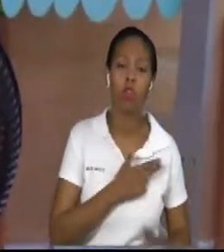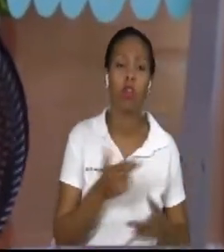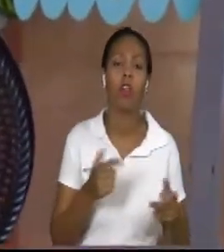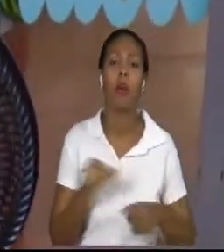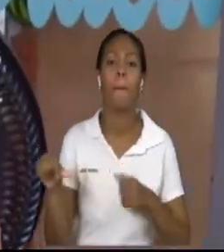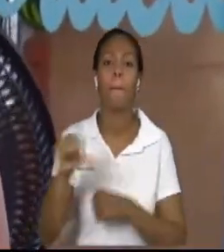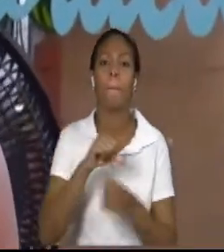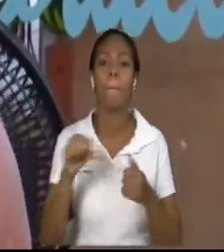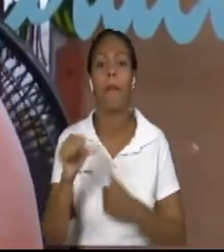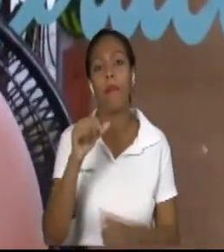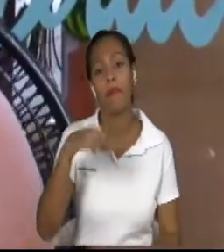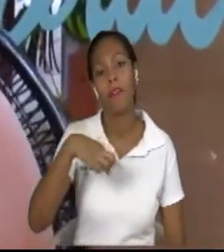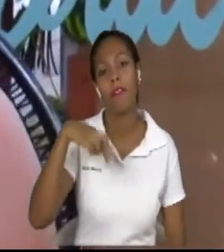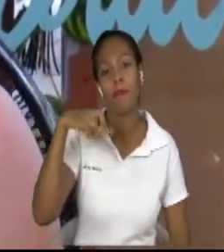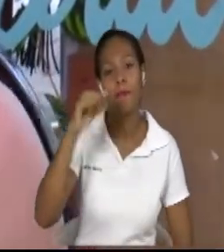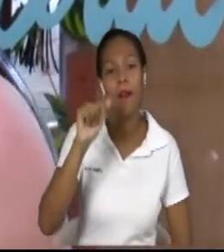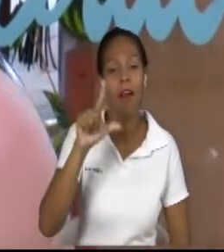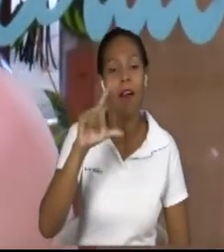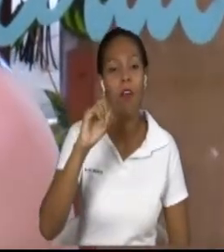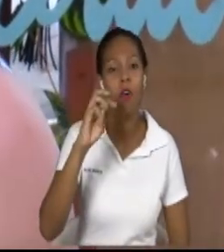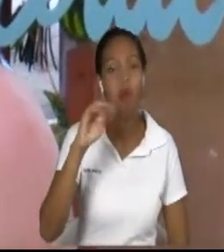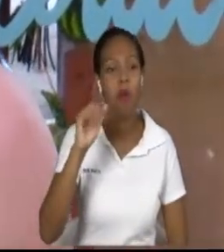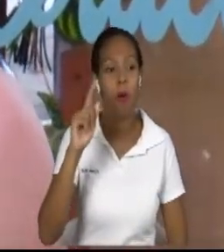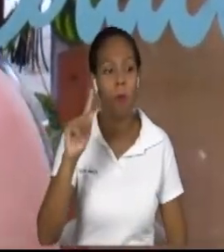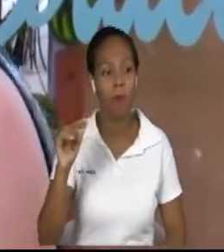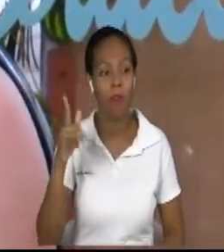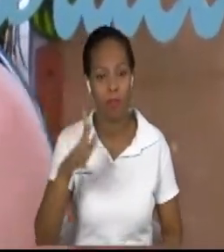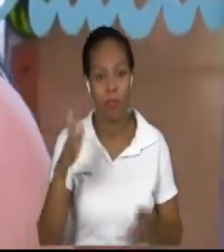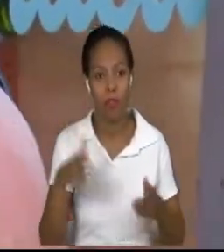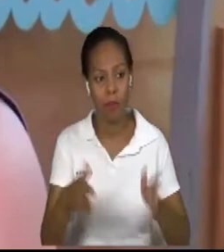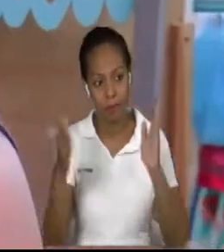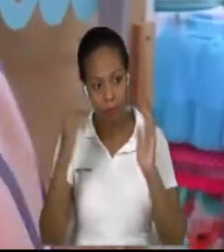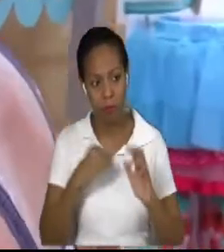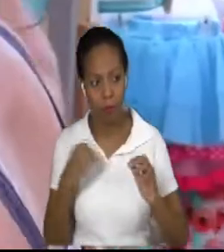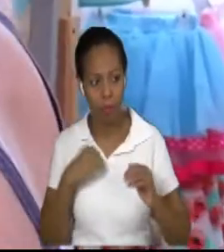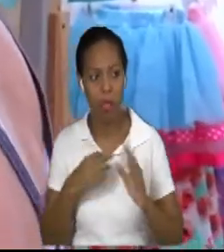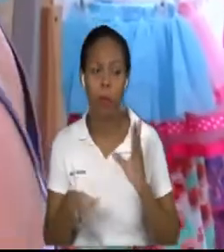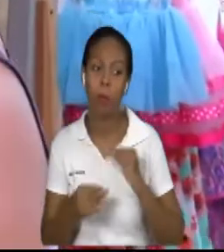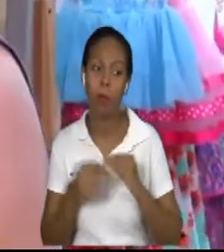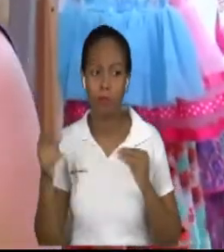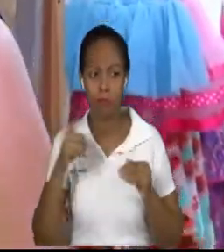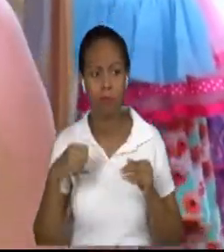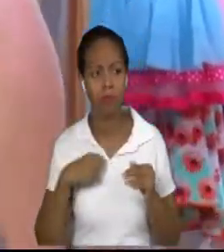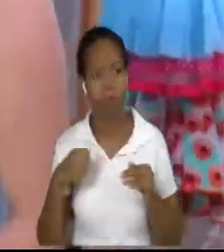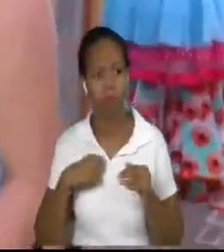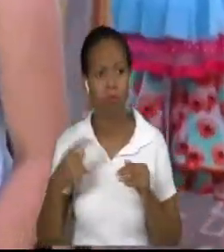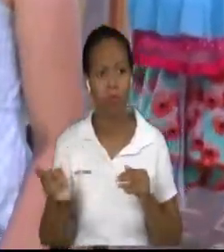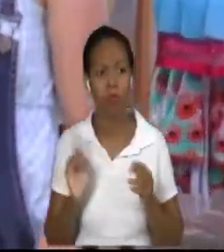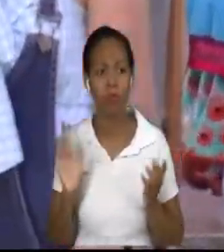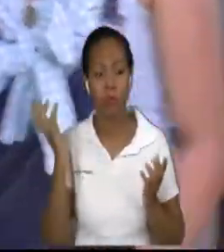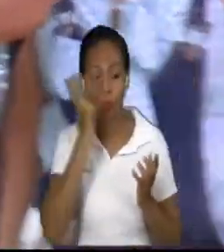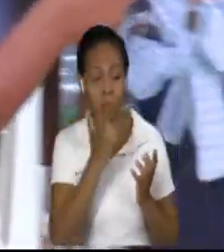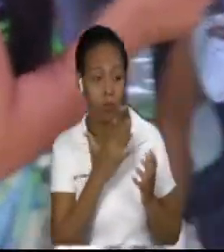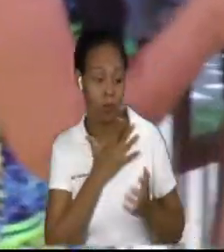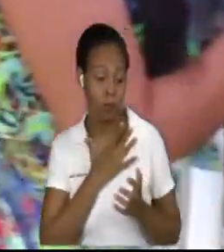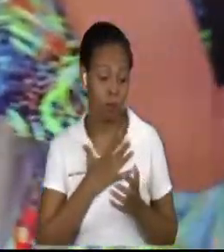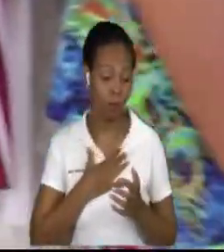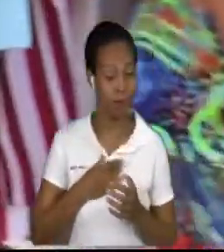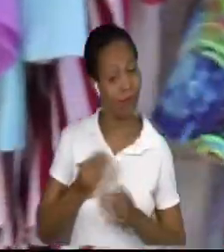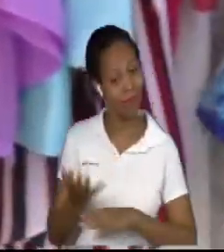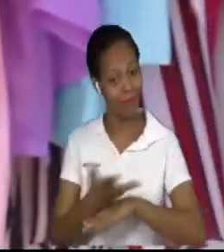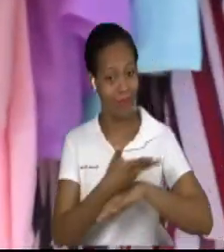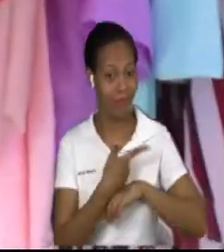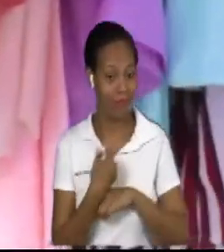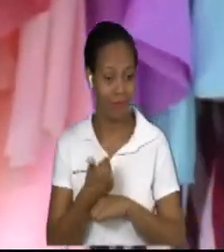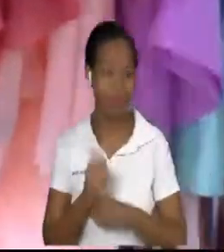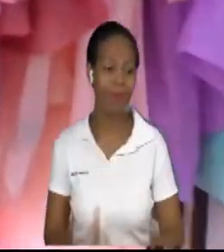el edificio Camer Baza. Tenemos el gusto de atenderlos, manejamos todo lo que se llama también el arte con gracia, ayudamos pues y